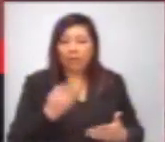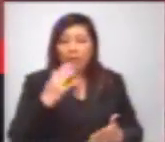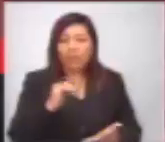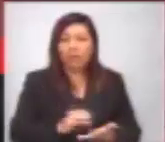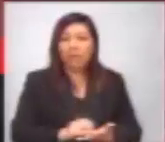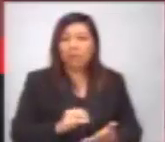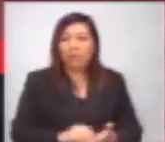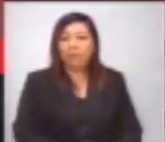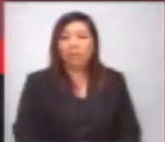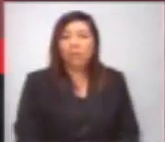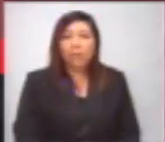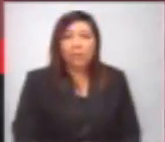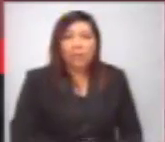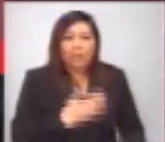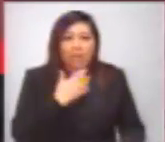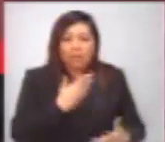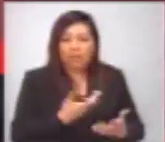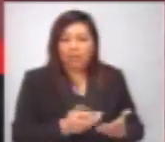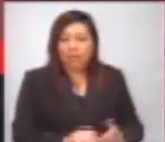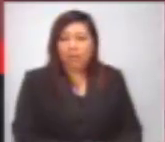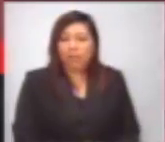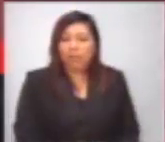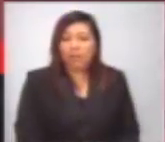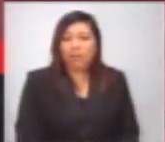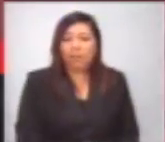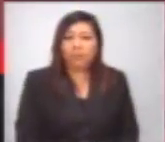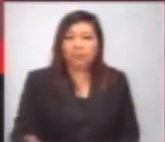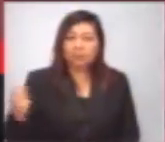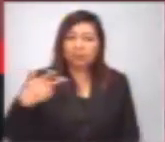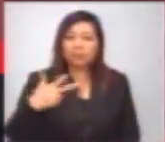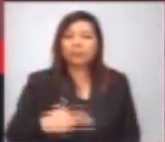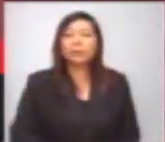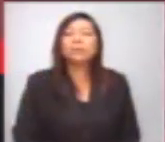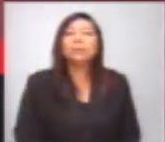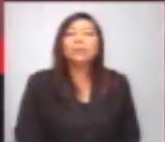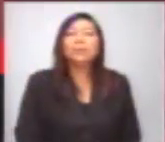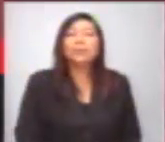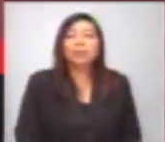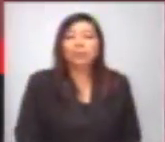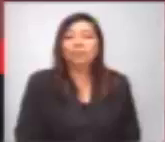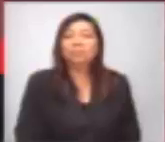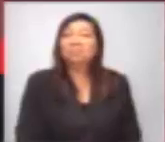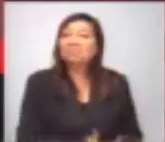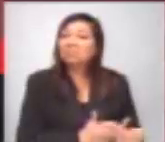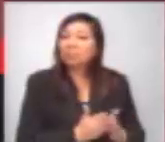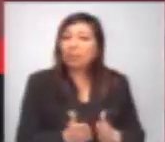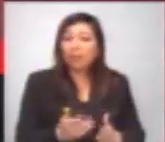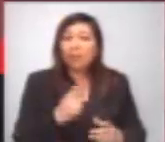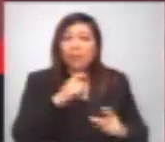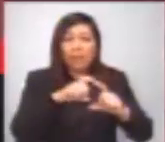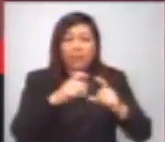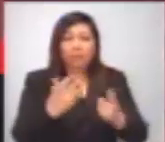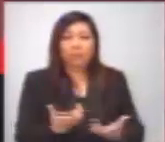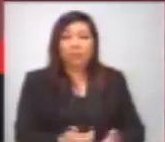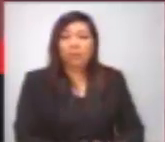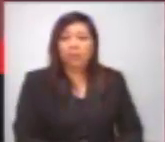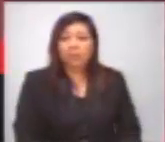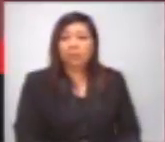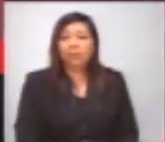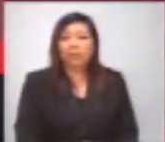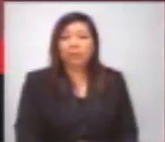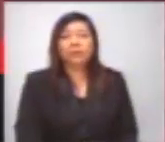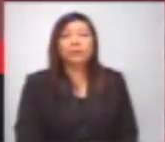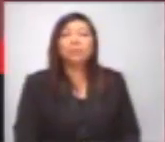enfermando más y más. Y en tercer lugar, aparte de esos letreros, señor presidente,